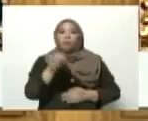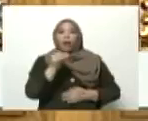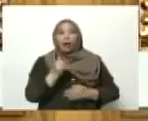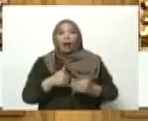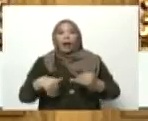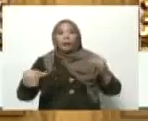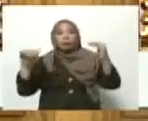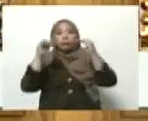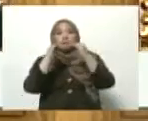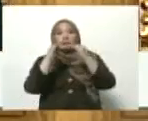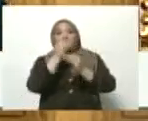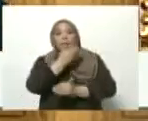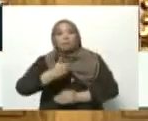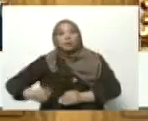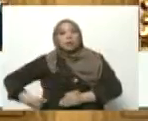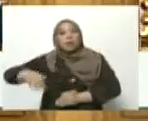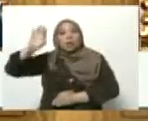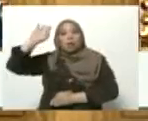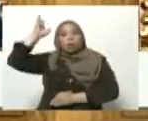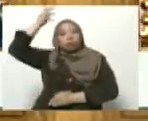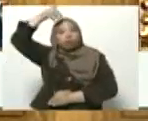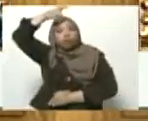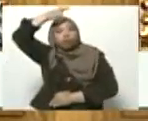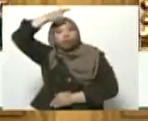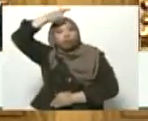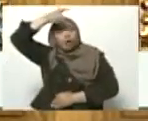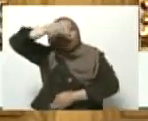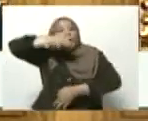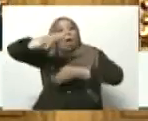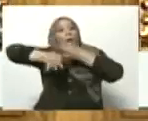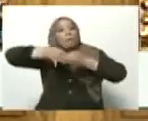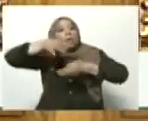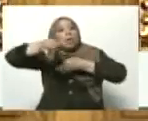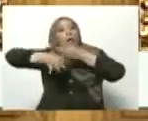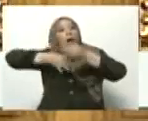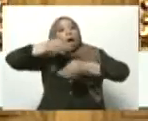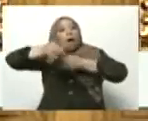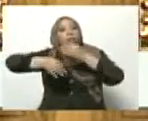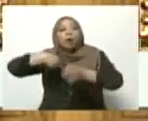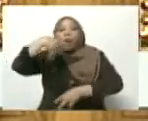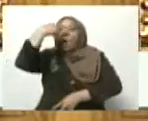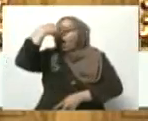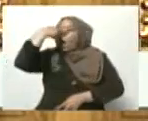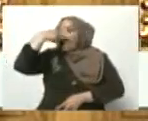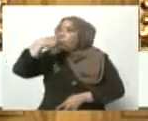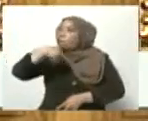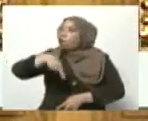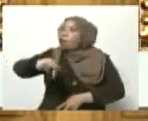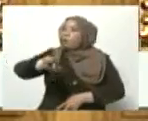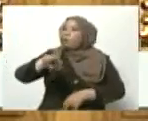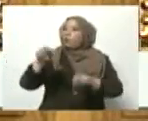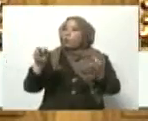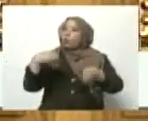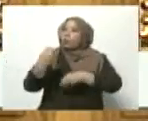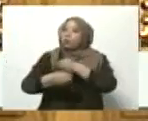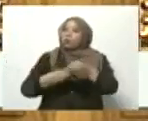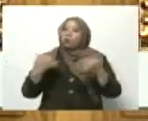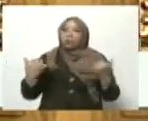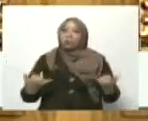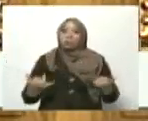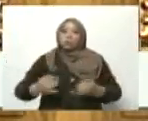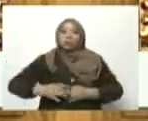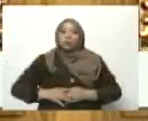dice el presidente Trump, hablaba de los pobres, etcétera, pero no, mentira, él quería el petróleo como, y el modelo es como ya hizo en